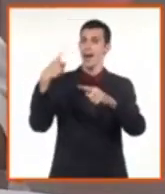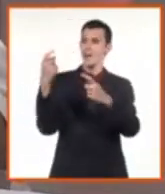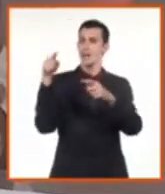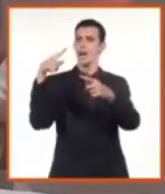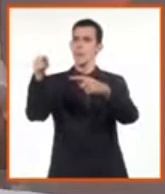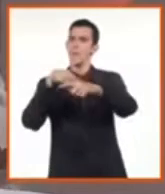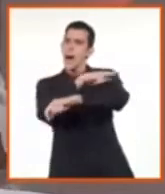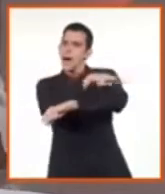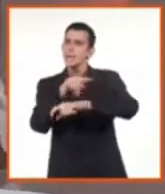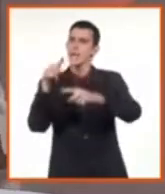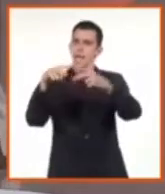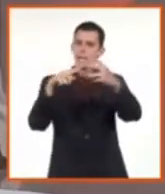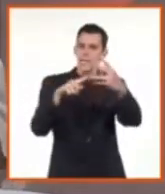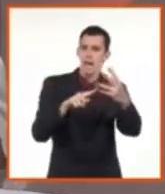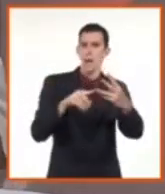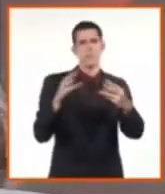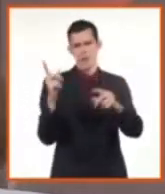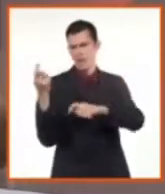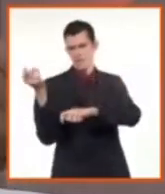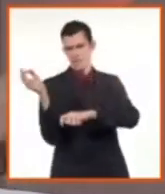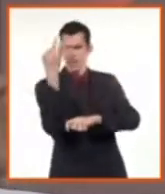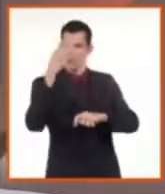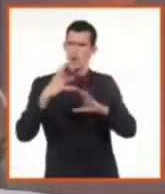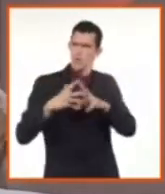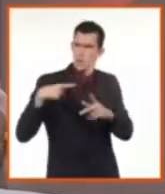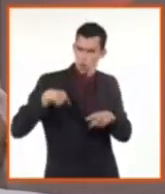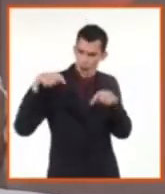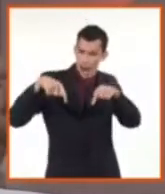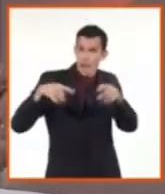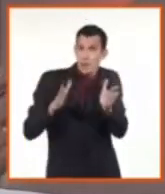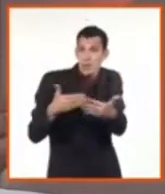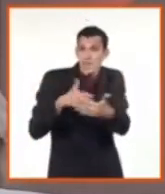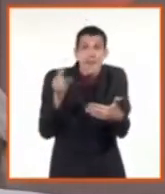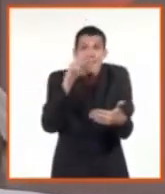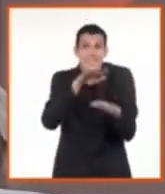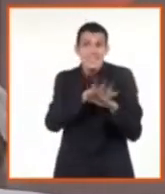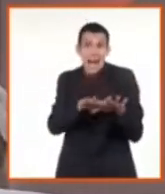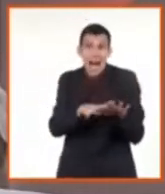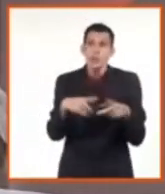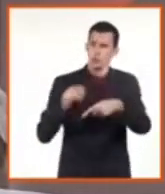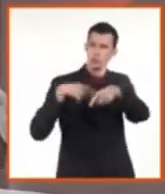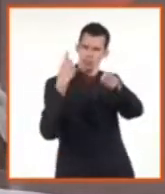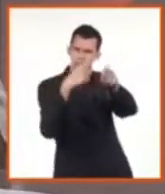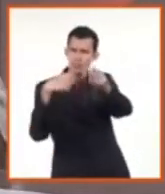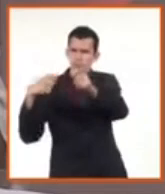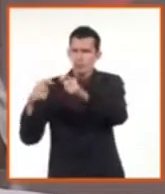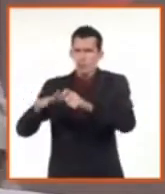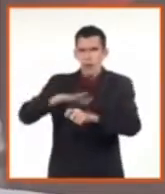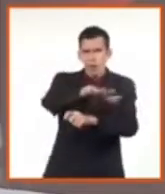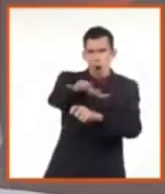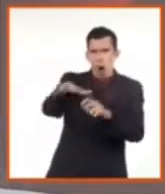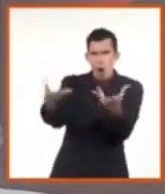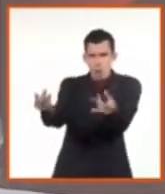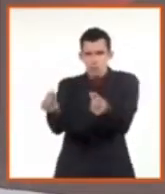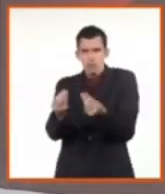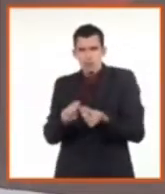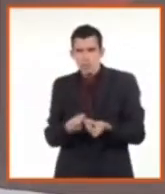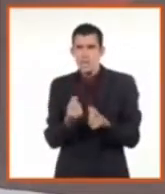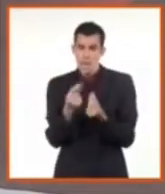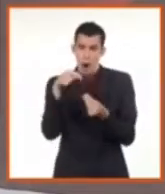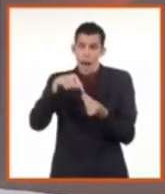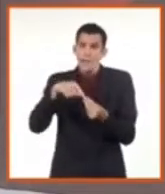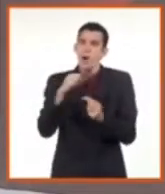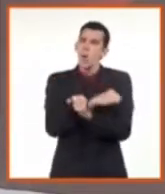convertibles y en moneda nacional otra de las medidas aprobadas ha sido favorecer que estas